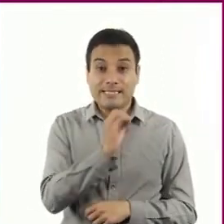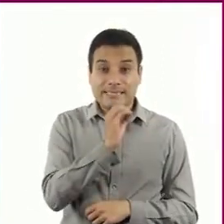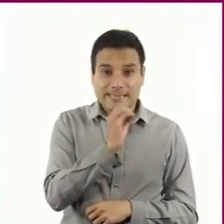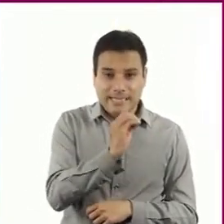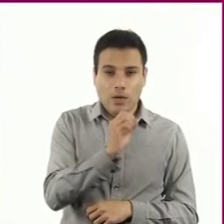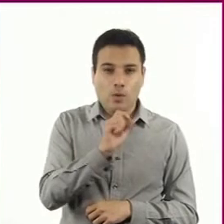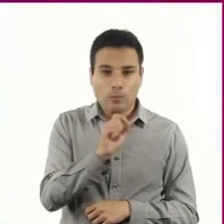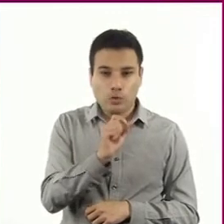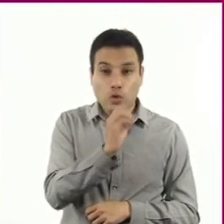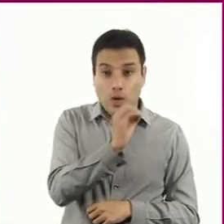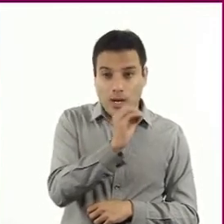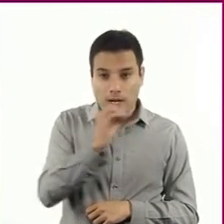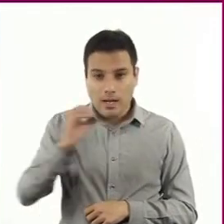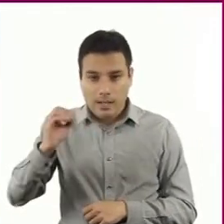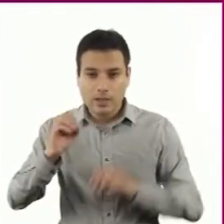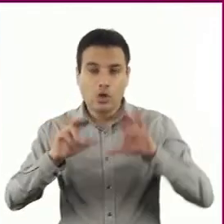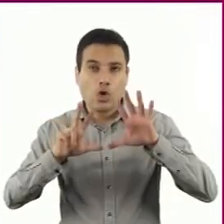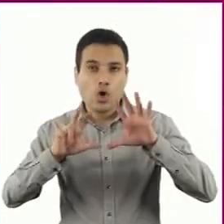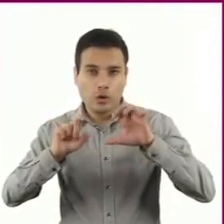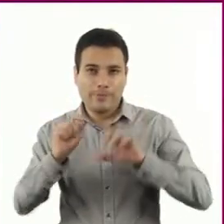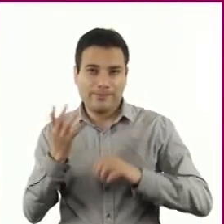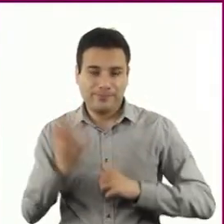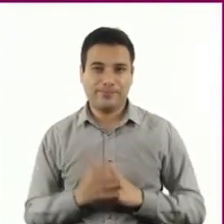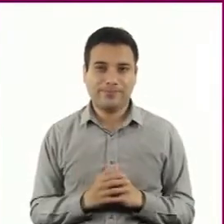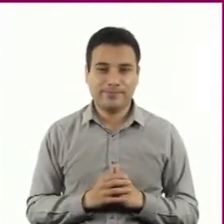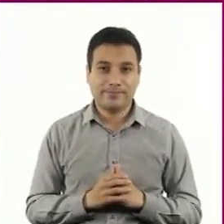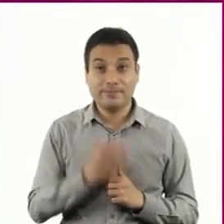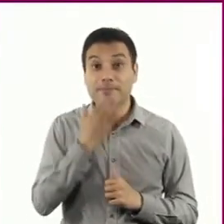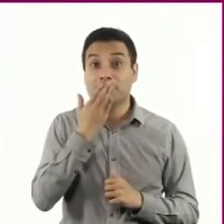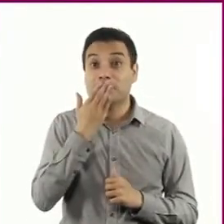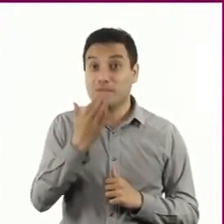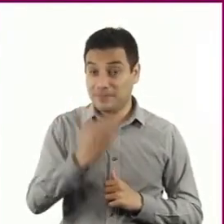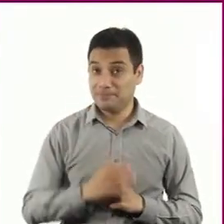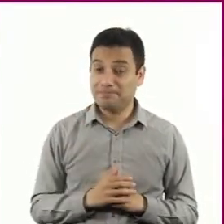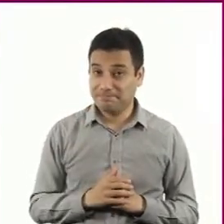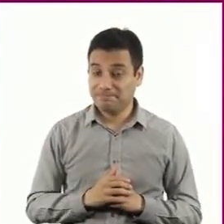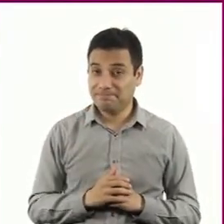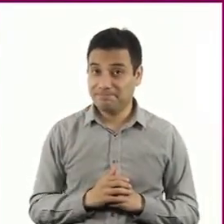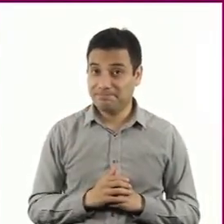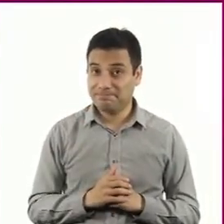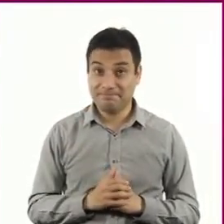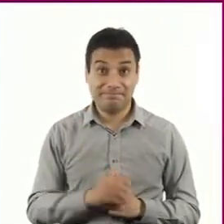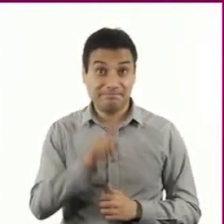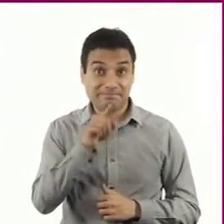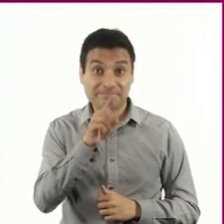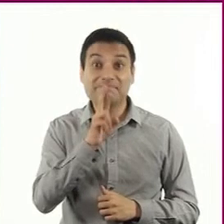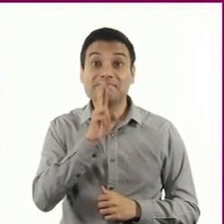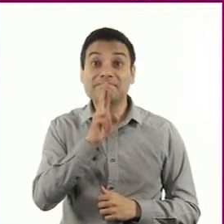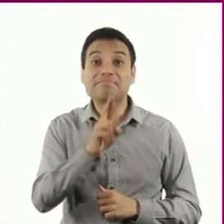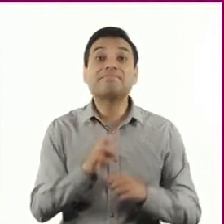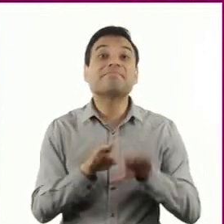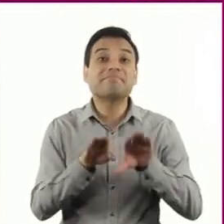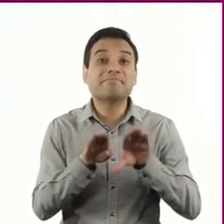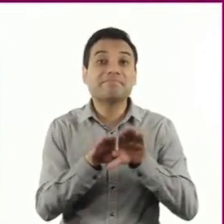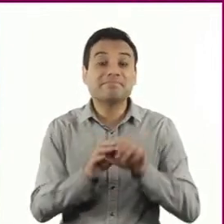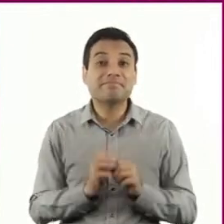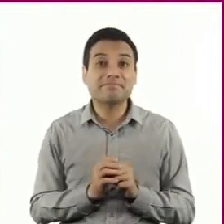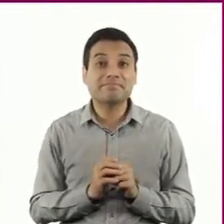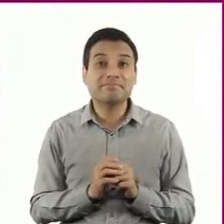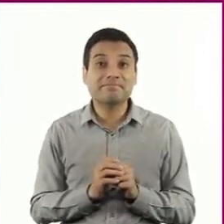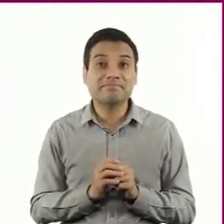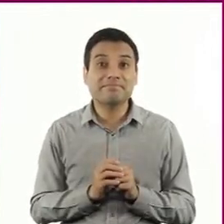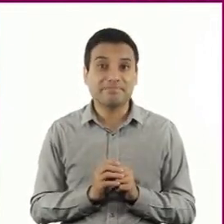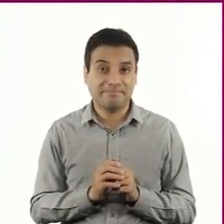875 10.000 millonésimos. Muy bien, Leslie. En casa, ¿cómo les fue? ¿Ya tienen lista la